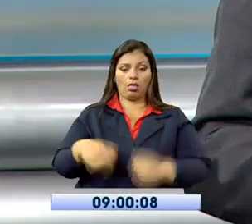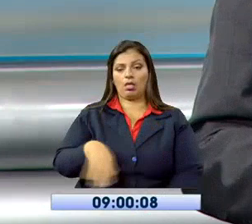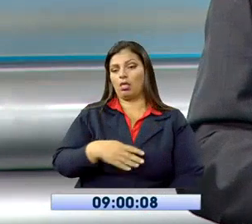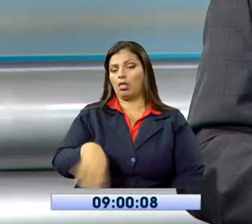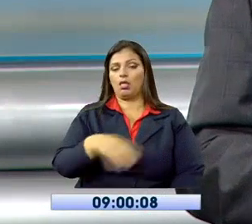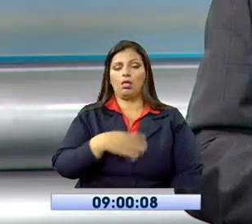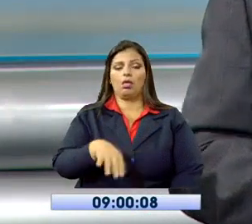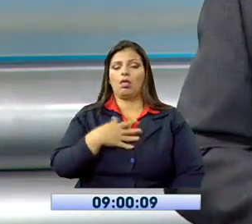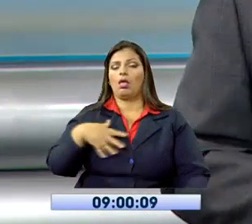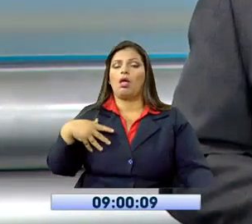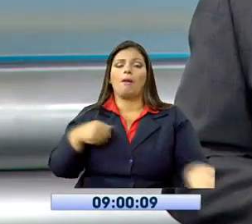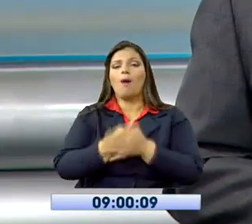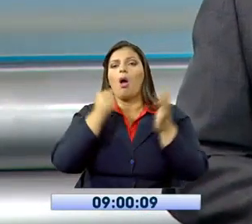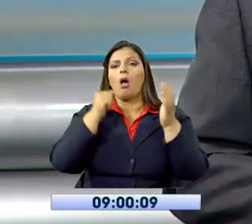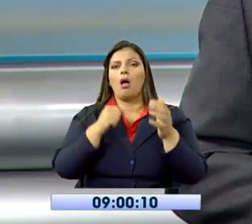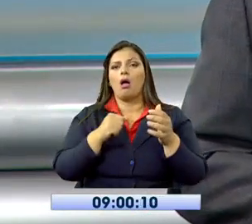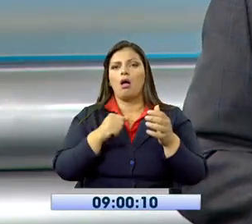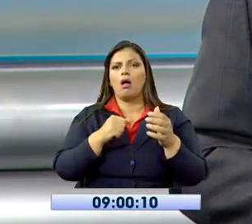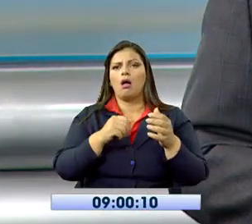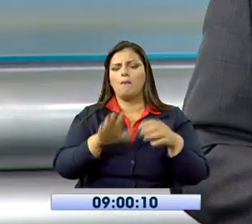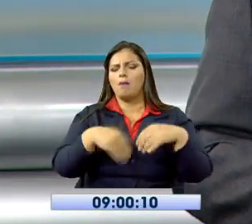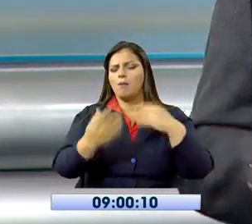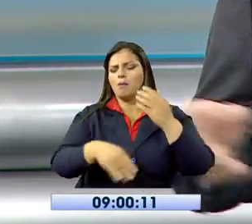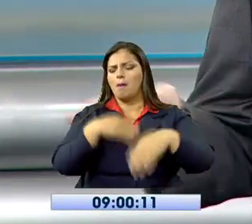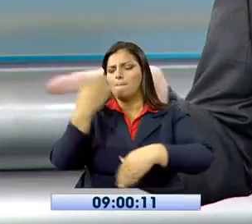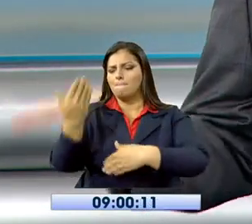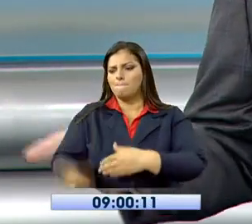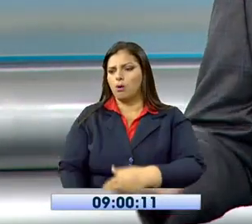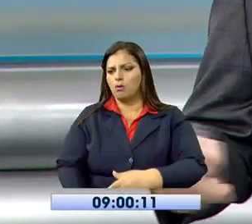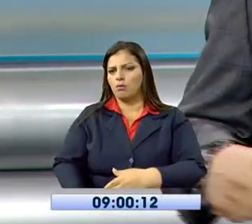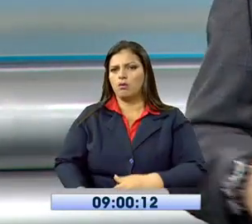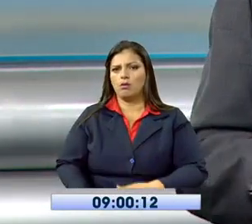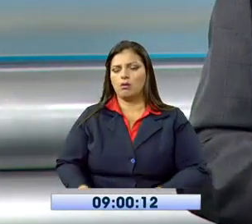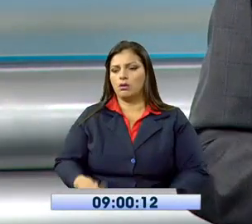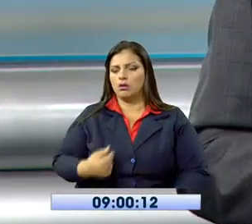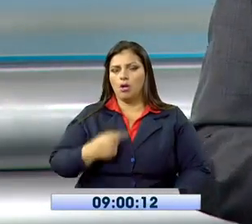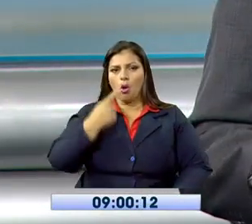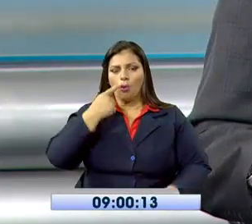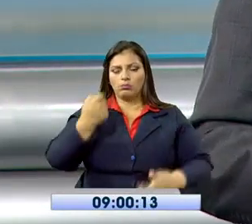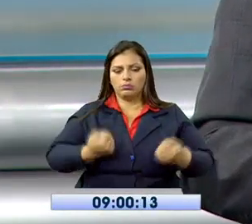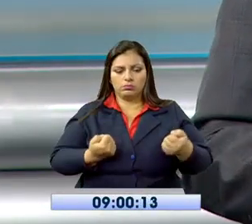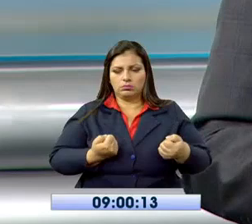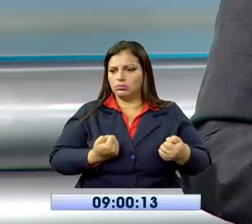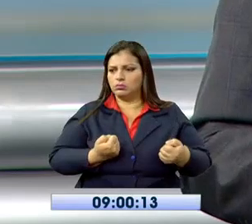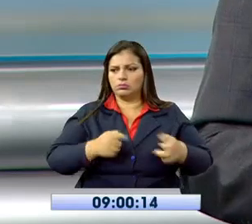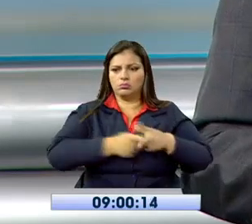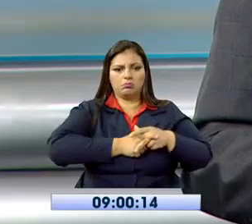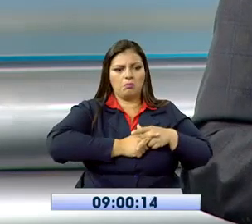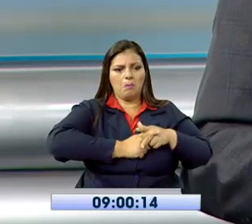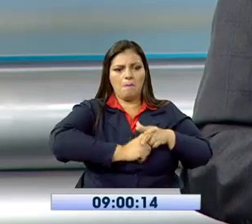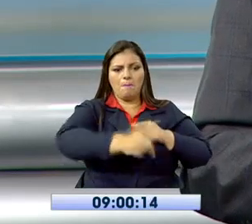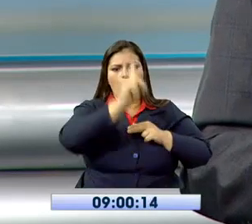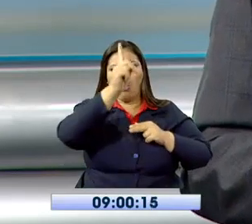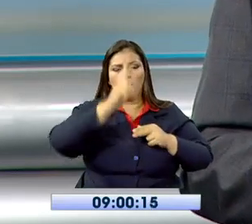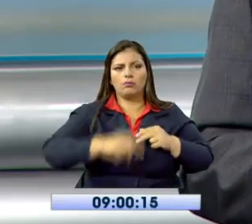cogió en la esquina. Se da la fuga y lo deja atrapado con el cinturón puesto. Es decir, si ahí se presentaba un incendio,